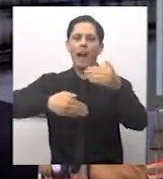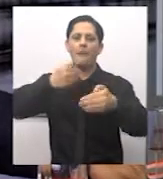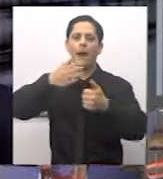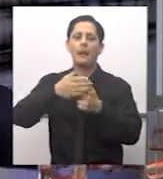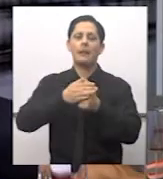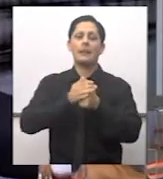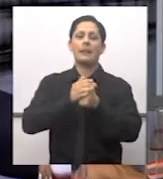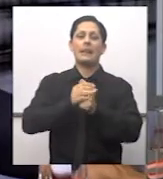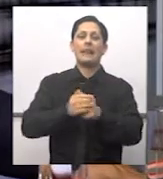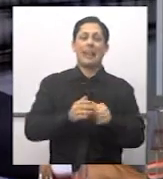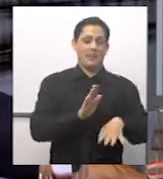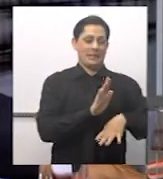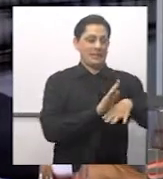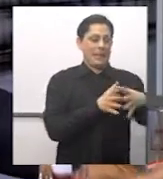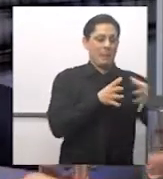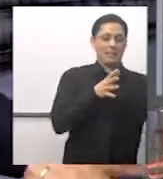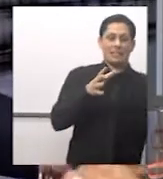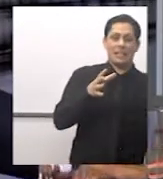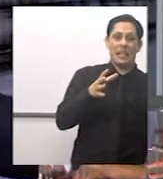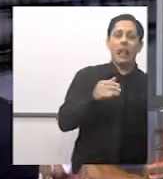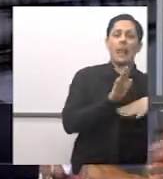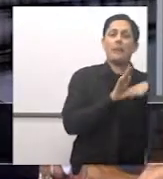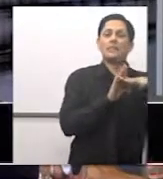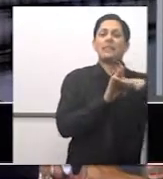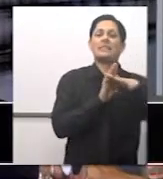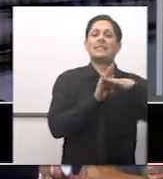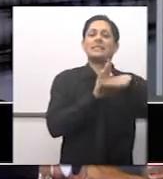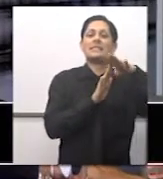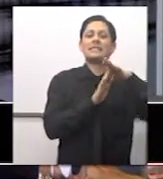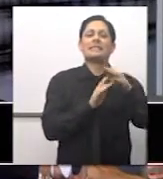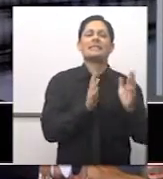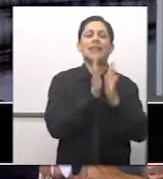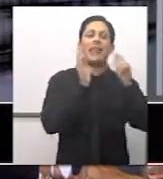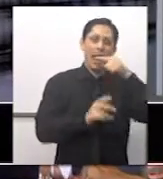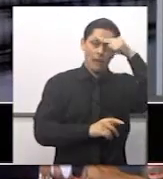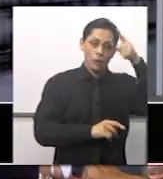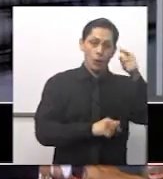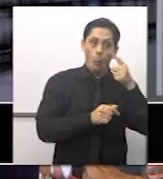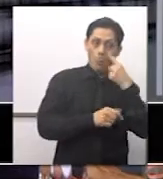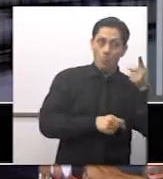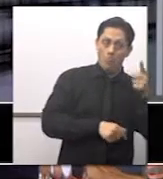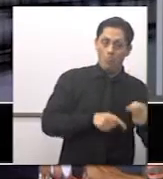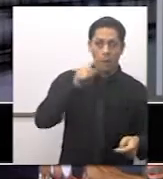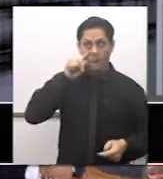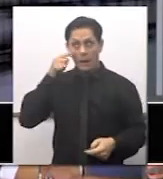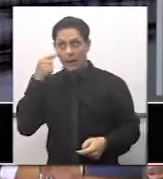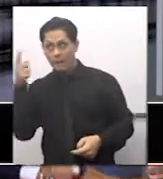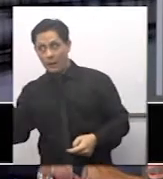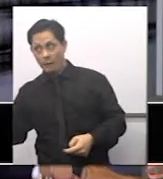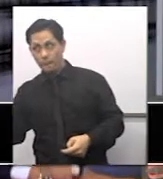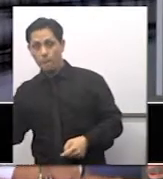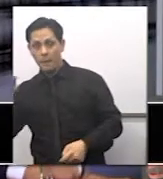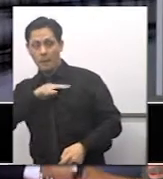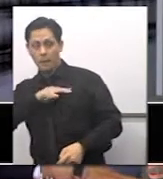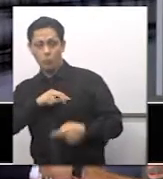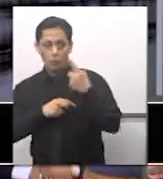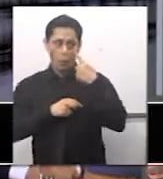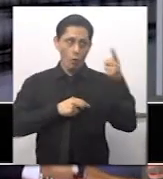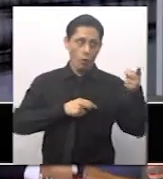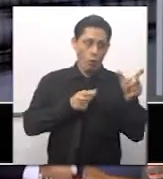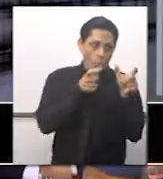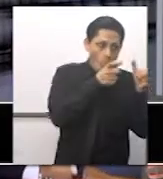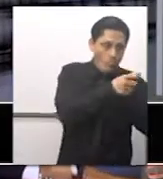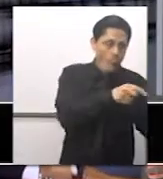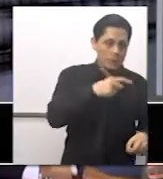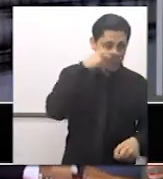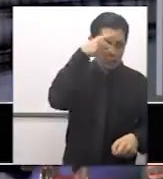Antonio sobrepasaba su límite. Entonces nosotros estábamos con un ojo en Valparaíso y un ojo en San Antonio controlando la situación para